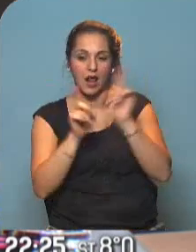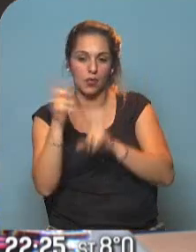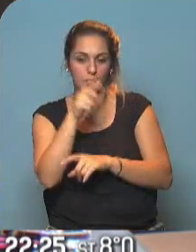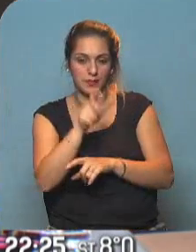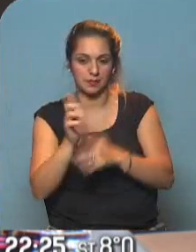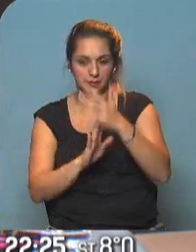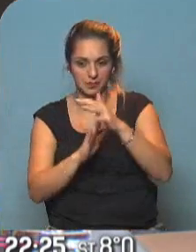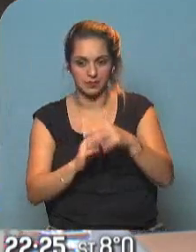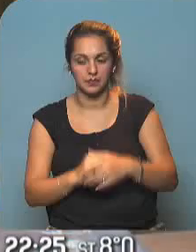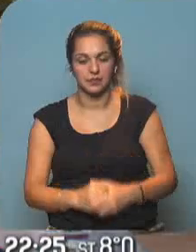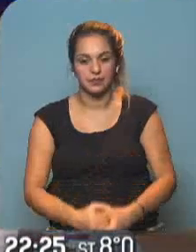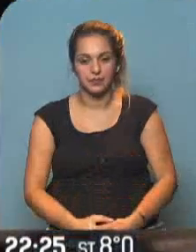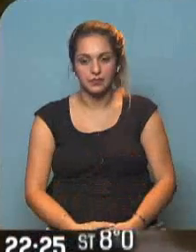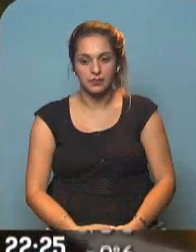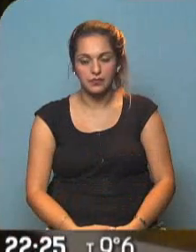protagonistas.